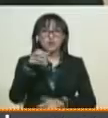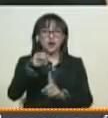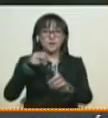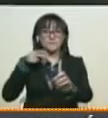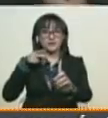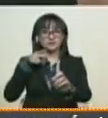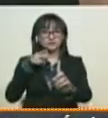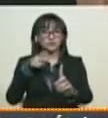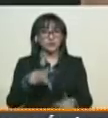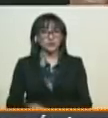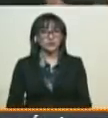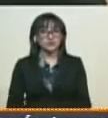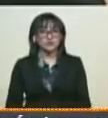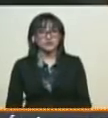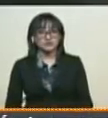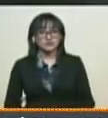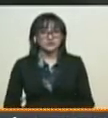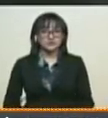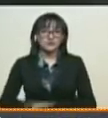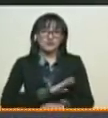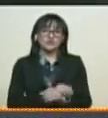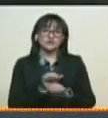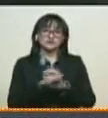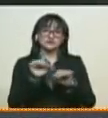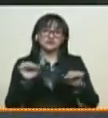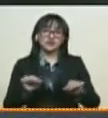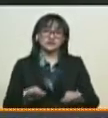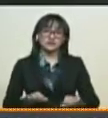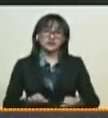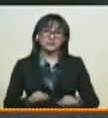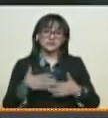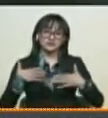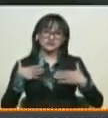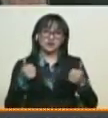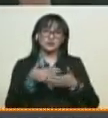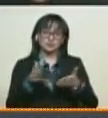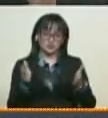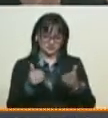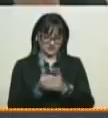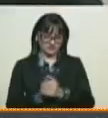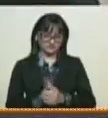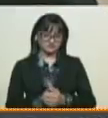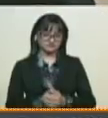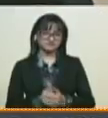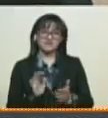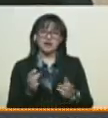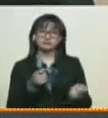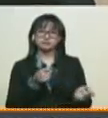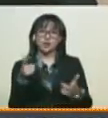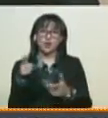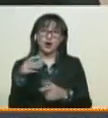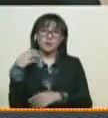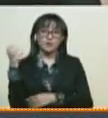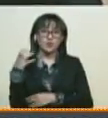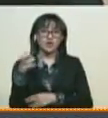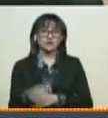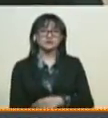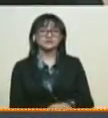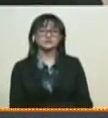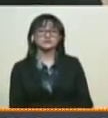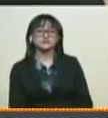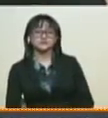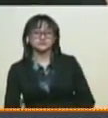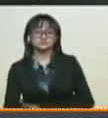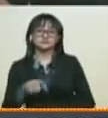Amazonas para fortalecer el sistema de salud pública. Ya están siendo trasladadas las ambulancias para entregarlas